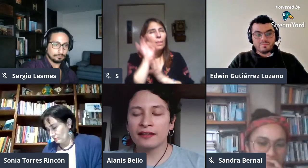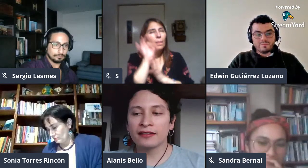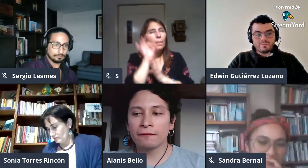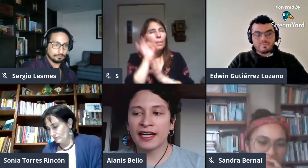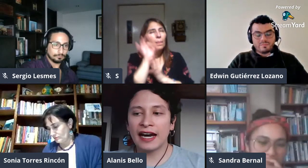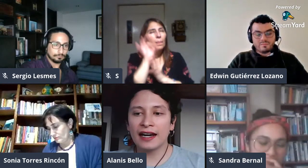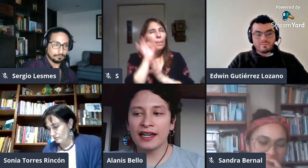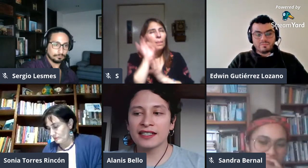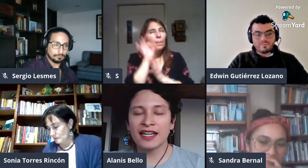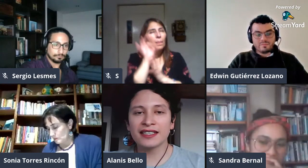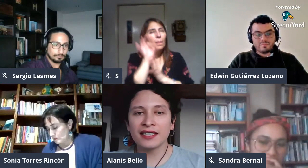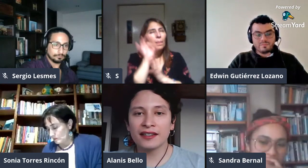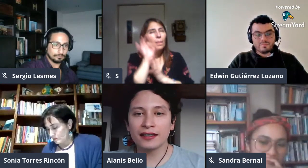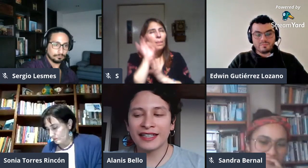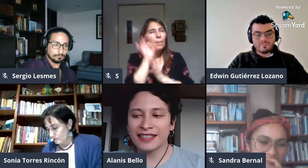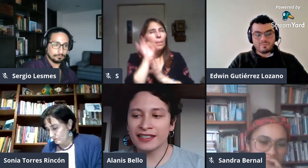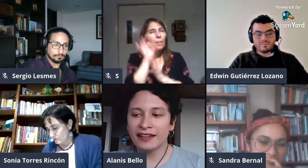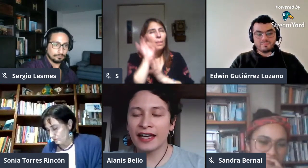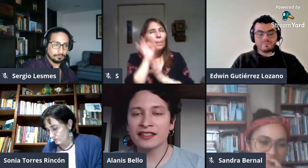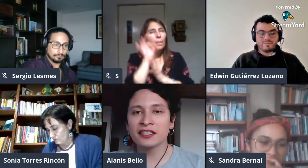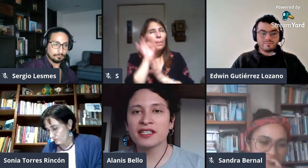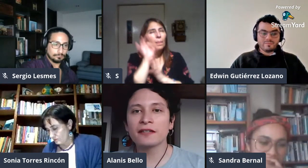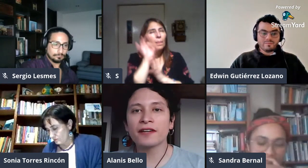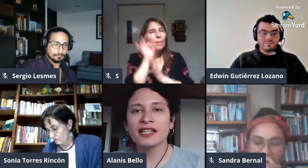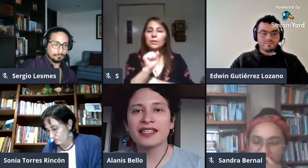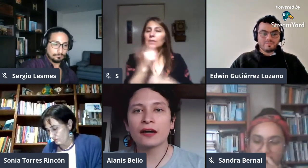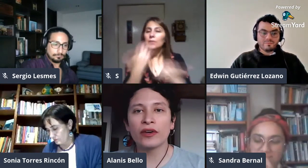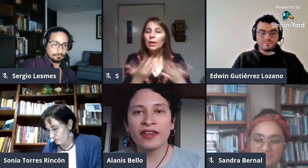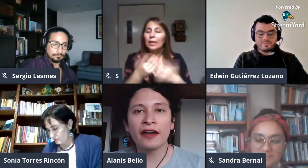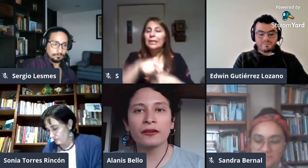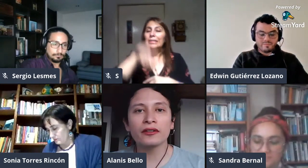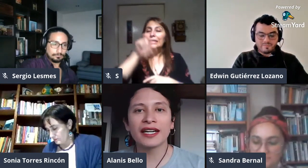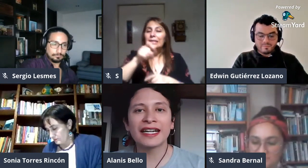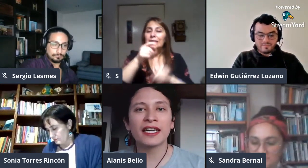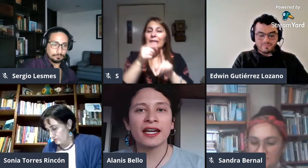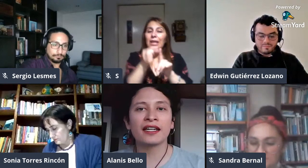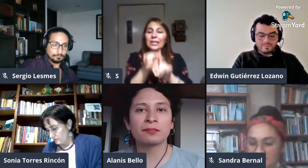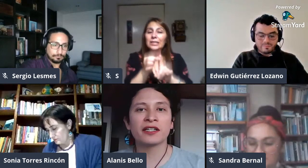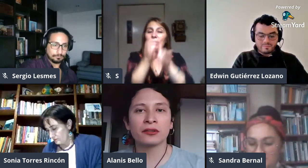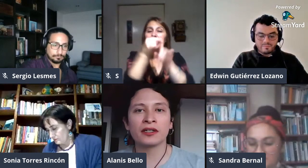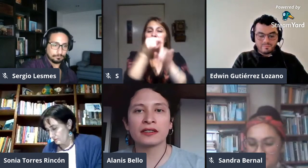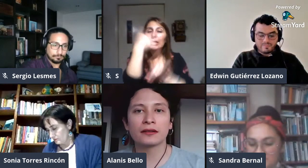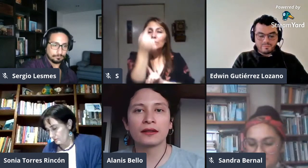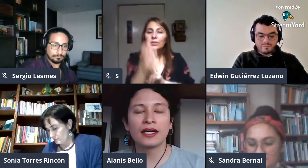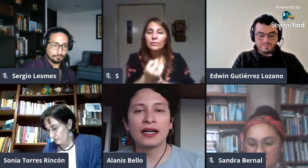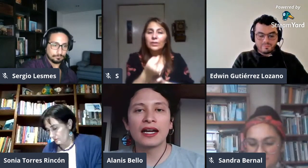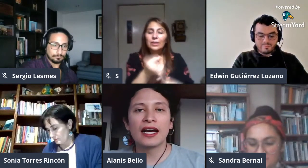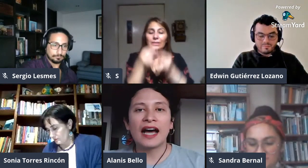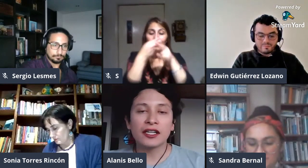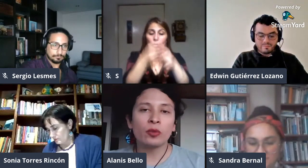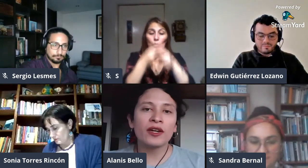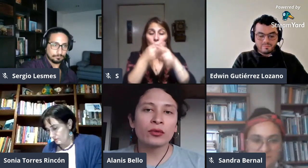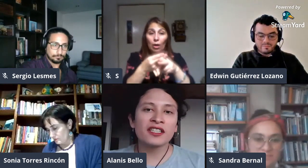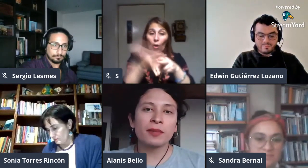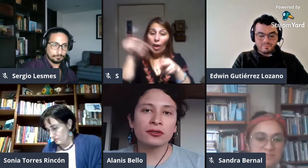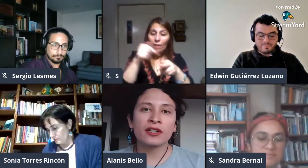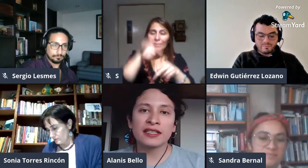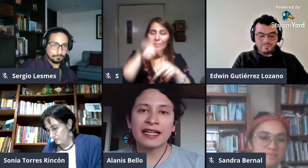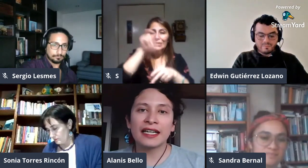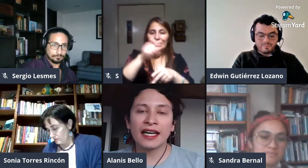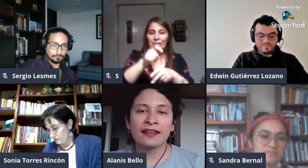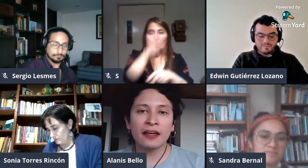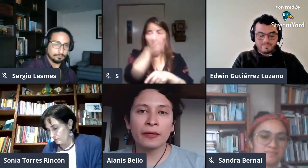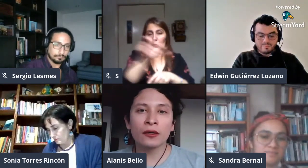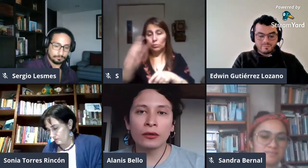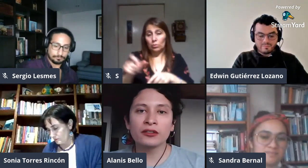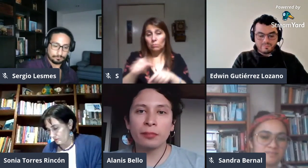para identificar las necesidades específicas de cuidado que requieren las personas. Así como hay unas personas